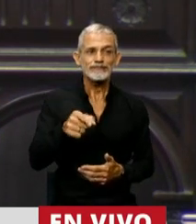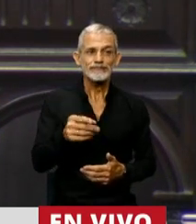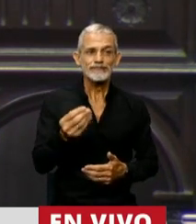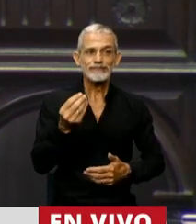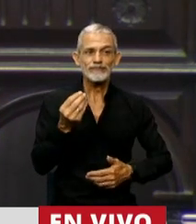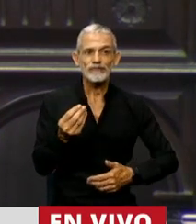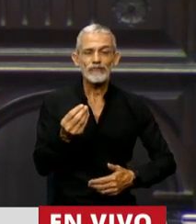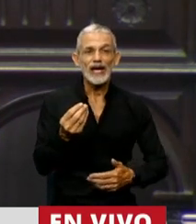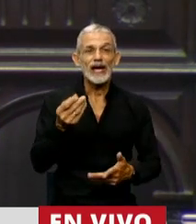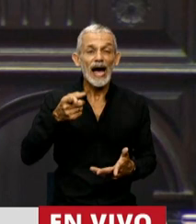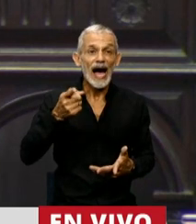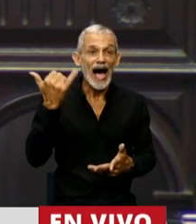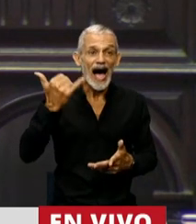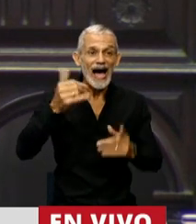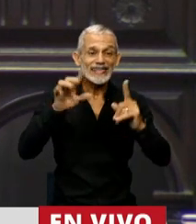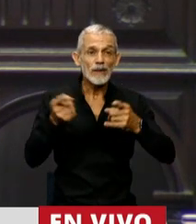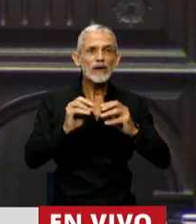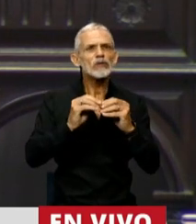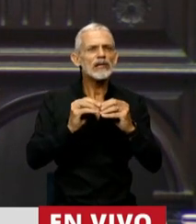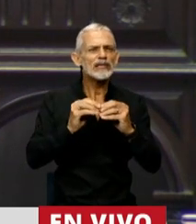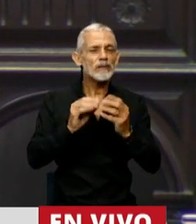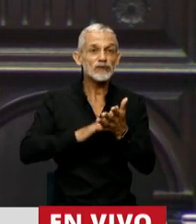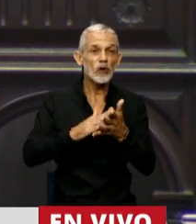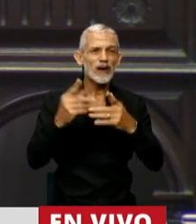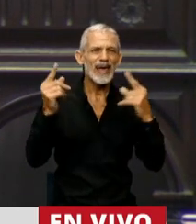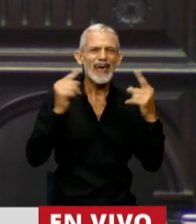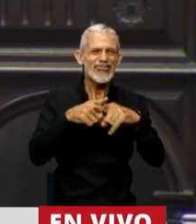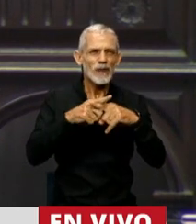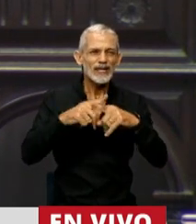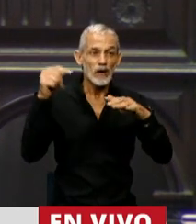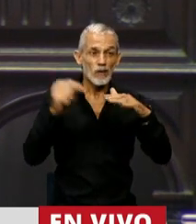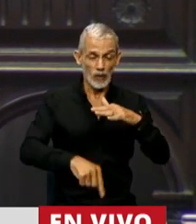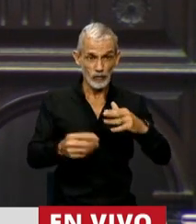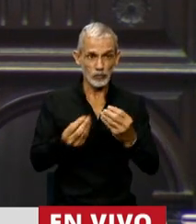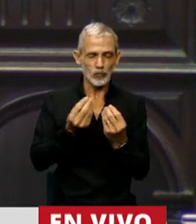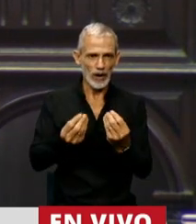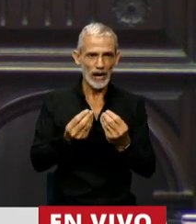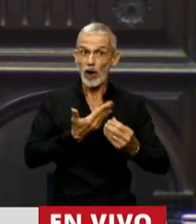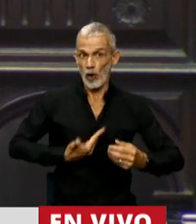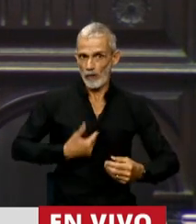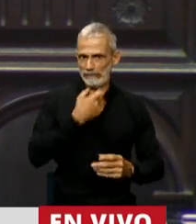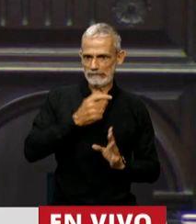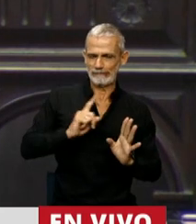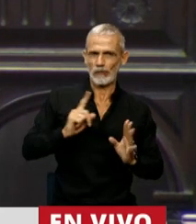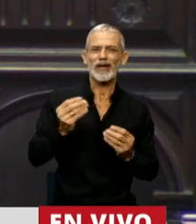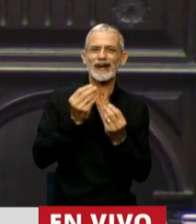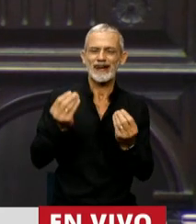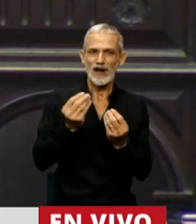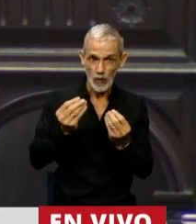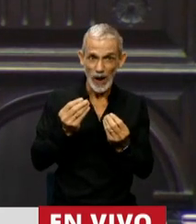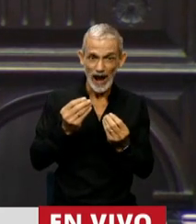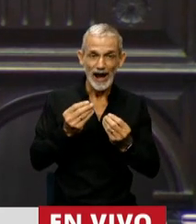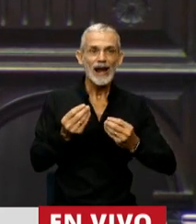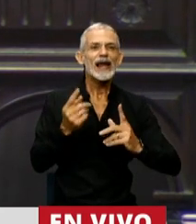fondo, una cuestión que tiene que ver con un debate más profundo que el gobierno no quiere dar, y es precisamente